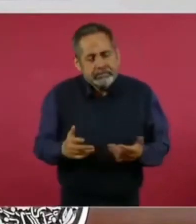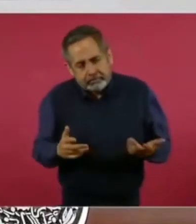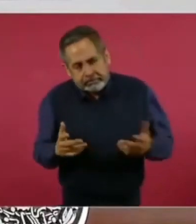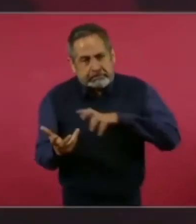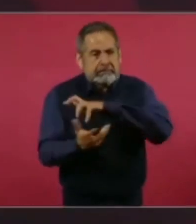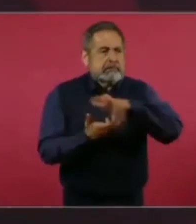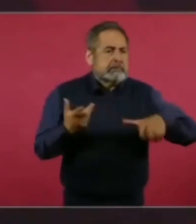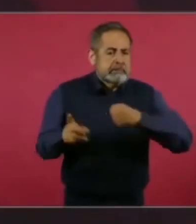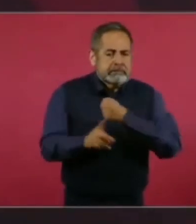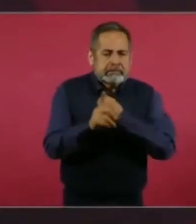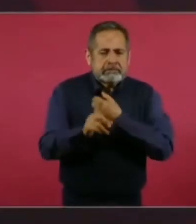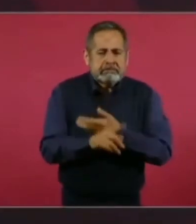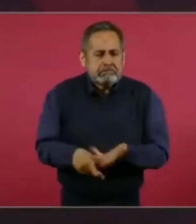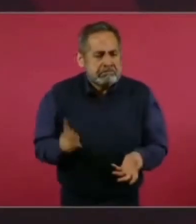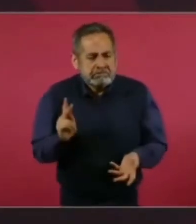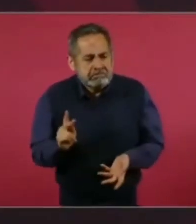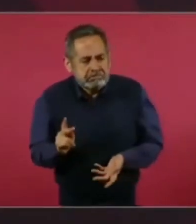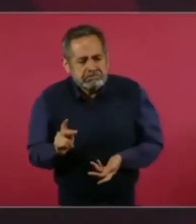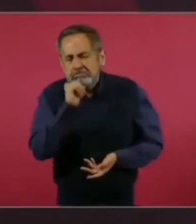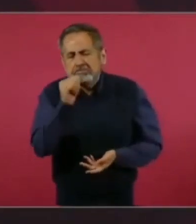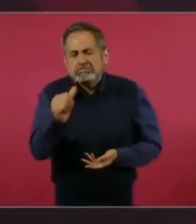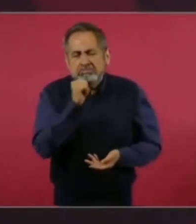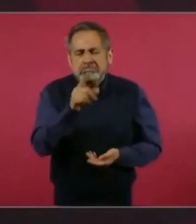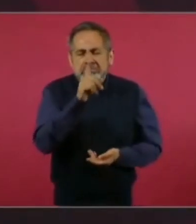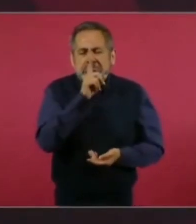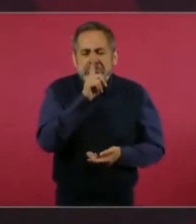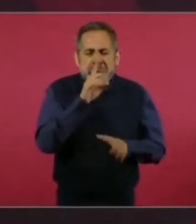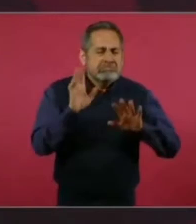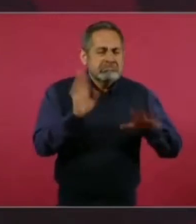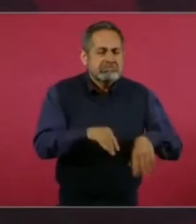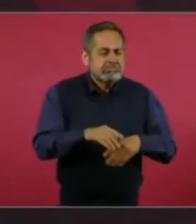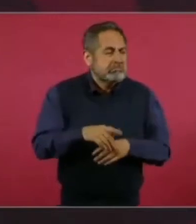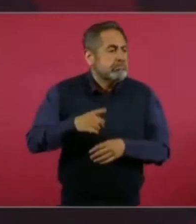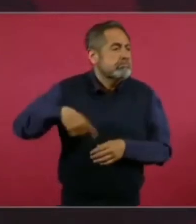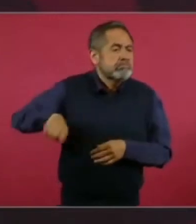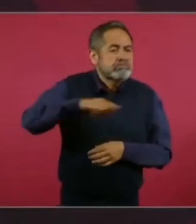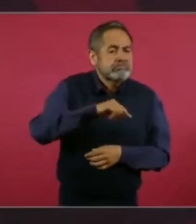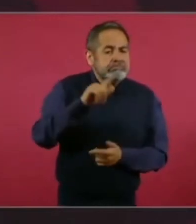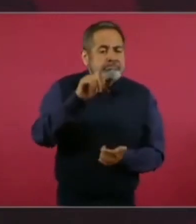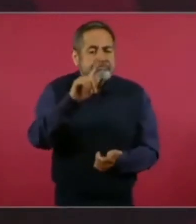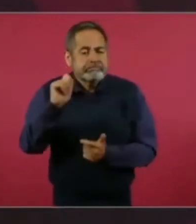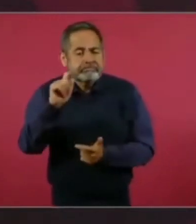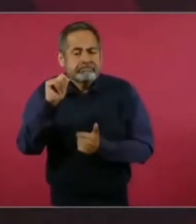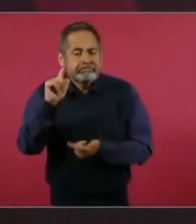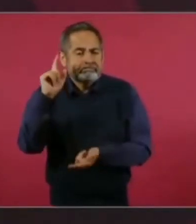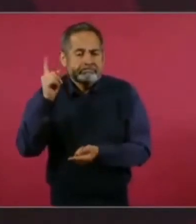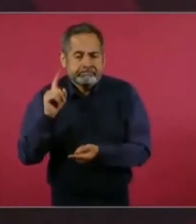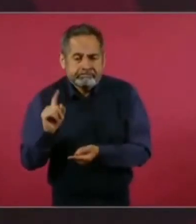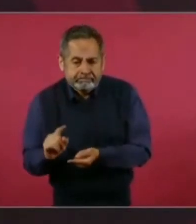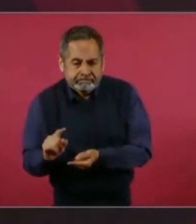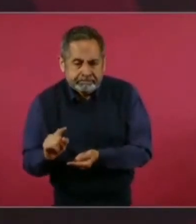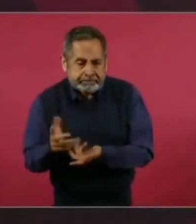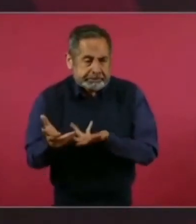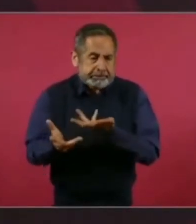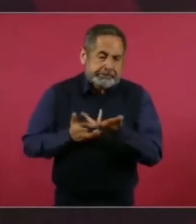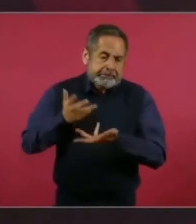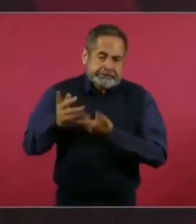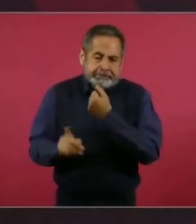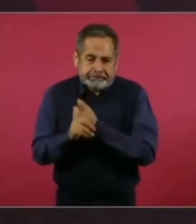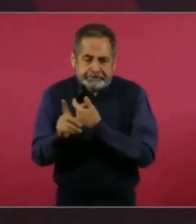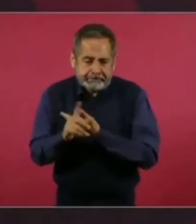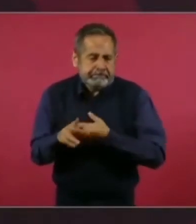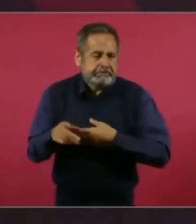causar algún problema una disminución en la recaudación Y eso